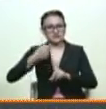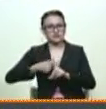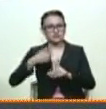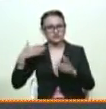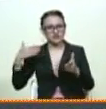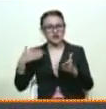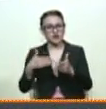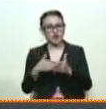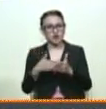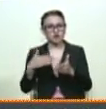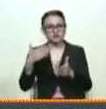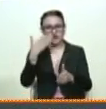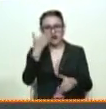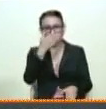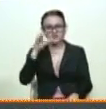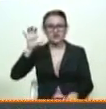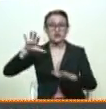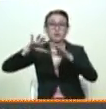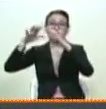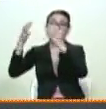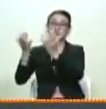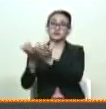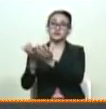contra el sistema capitalista mundial.